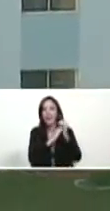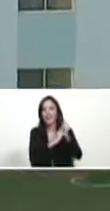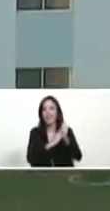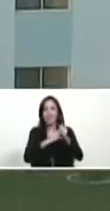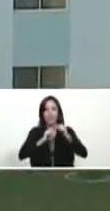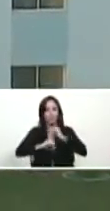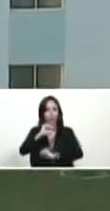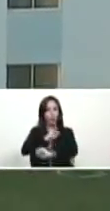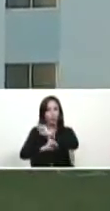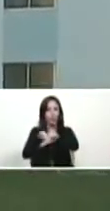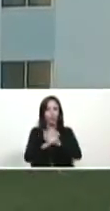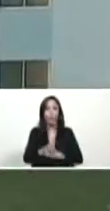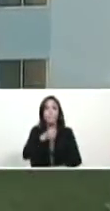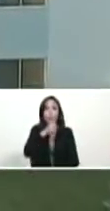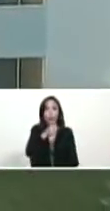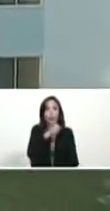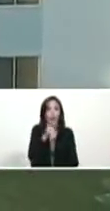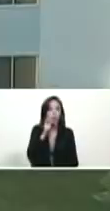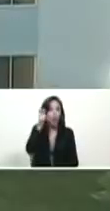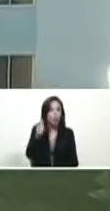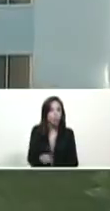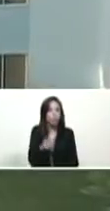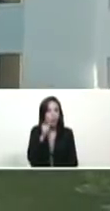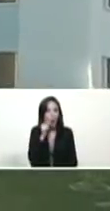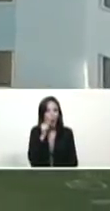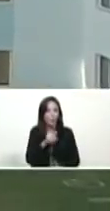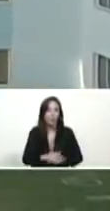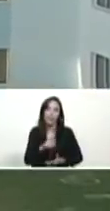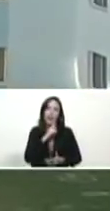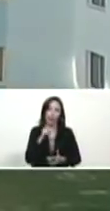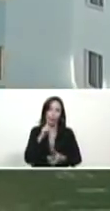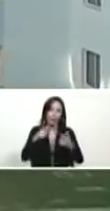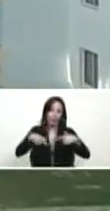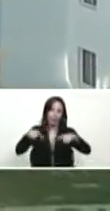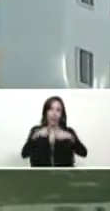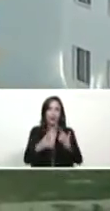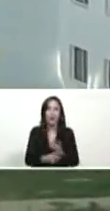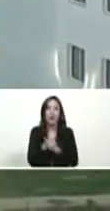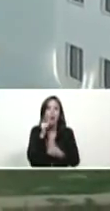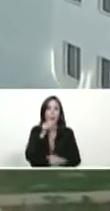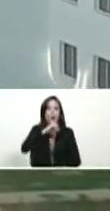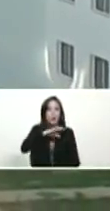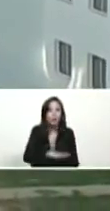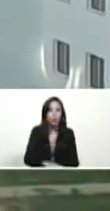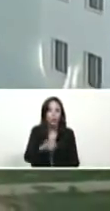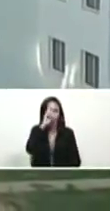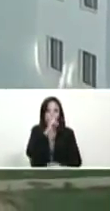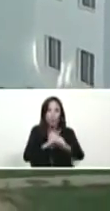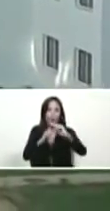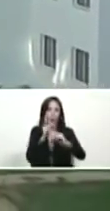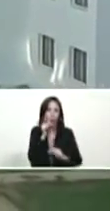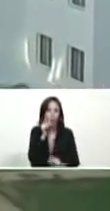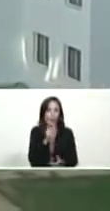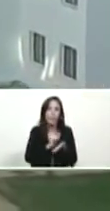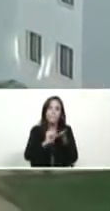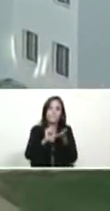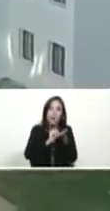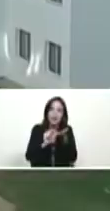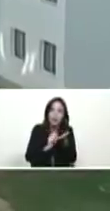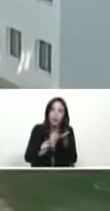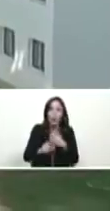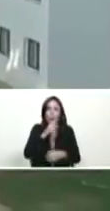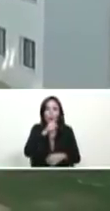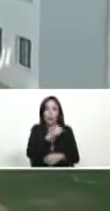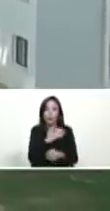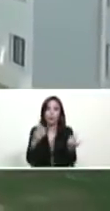luchador, periodista, Fabricio Ojeda. En el Zulia se han hechos y se han cumplido